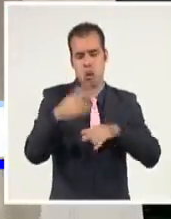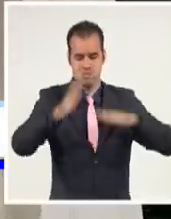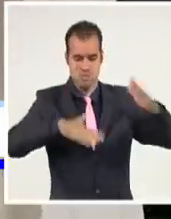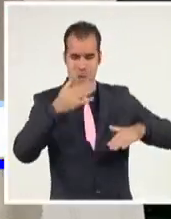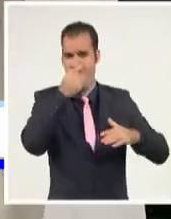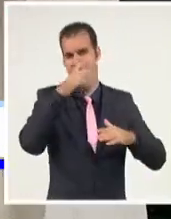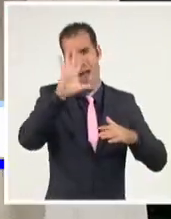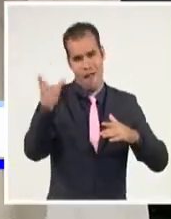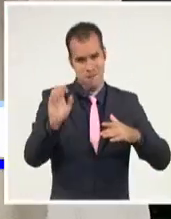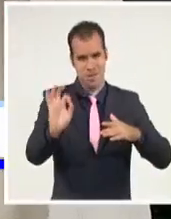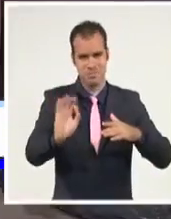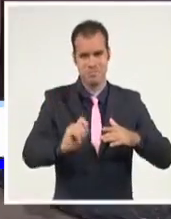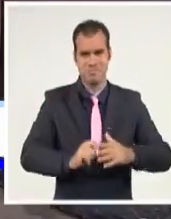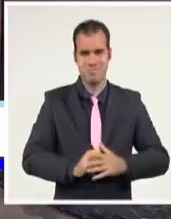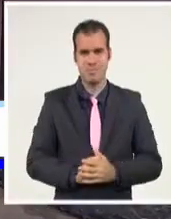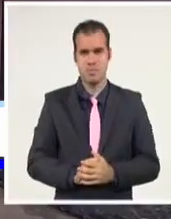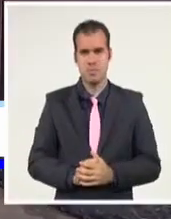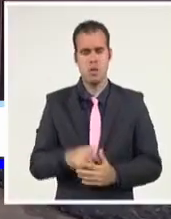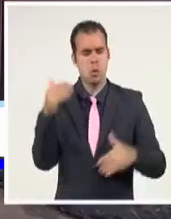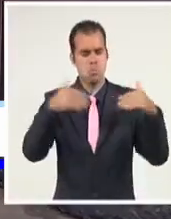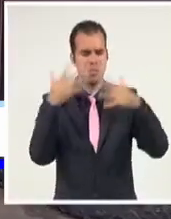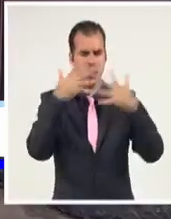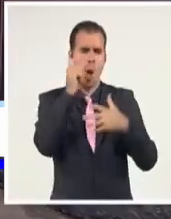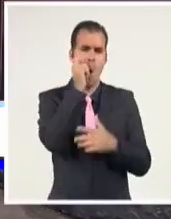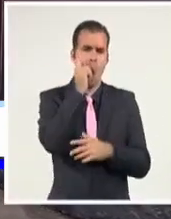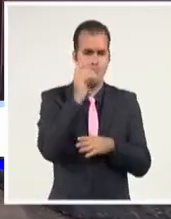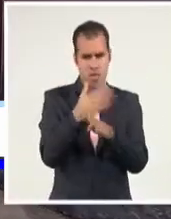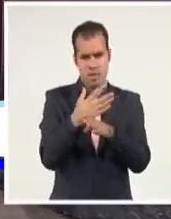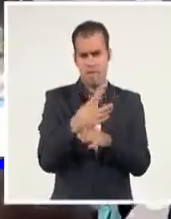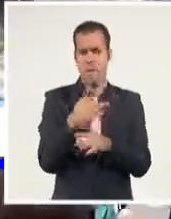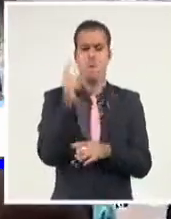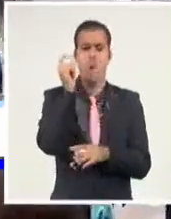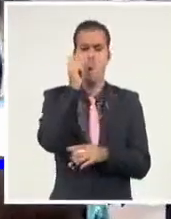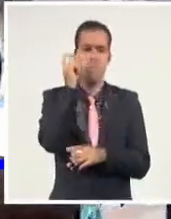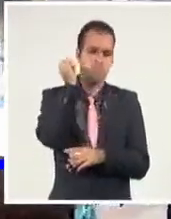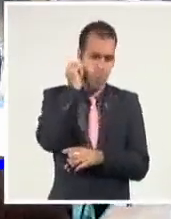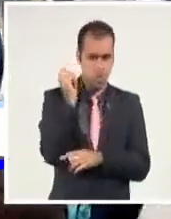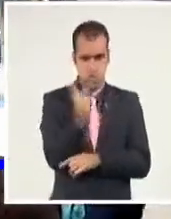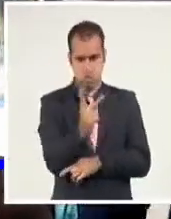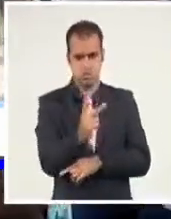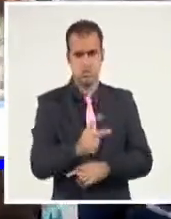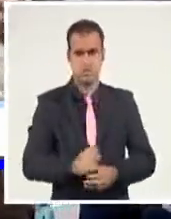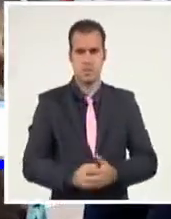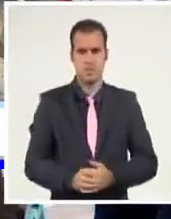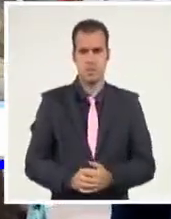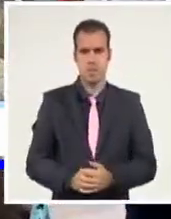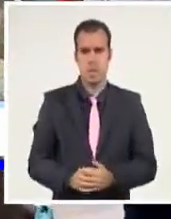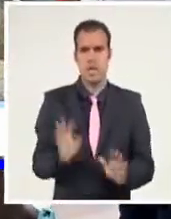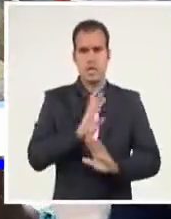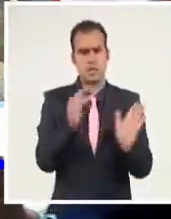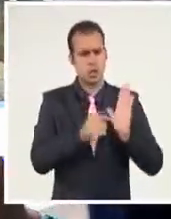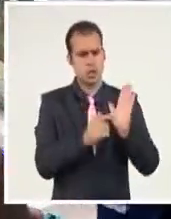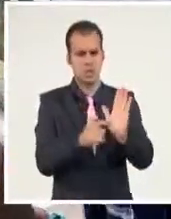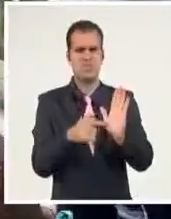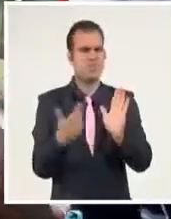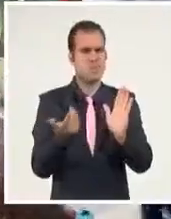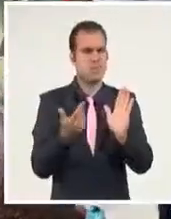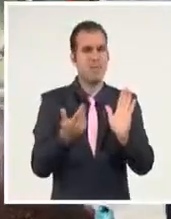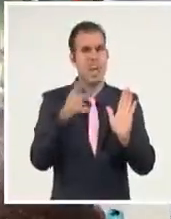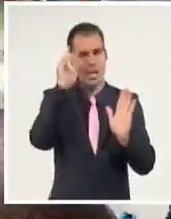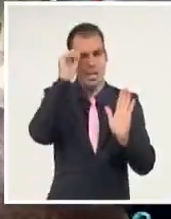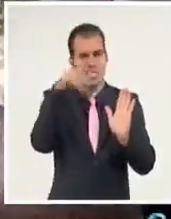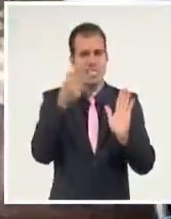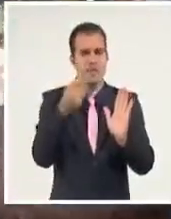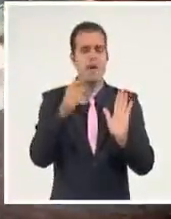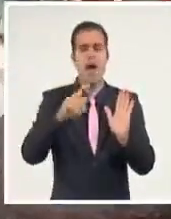el que participaron los académicos José Matos y María Eugenia Ascuí. También se inauguró la muestra transitoria La Jungla por Dentro, de los